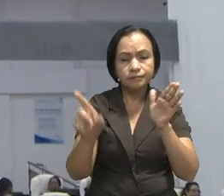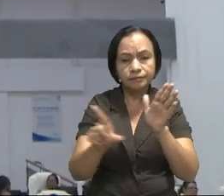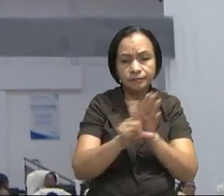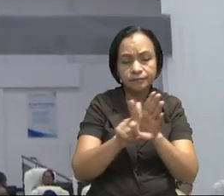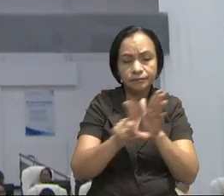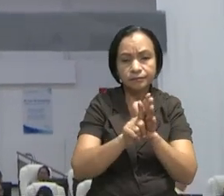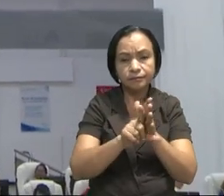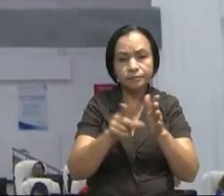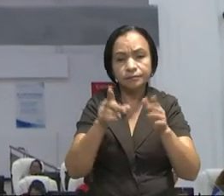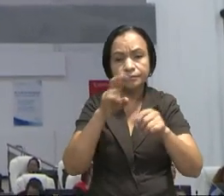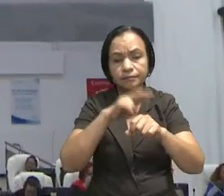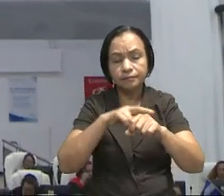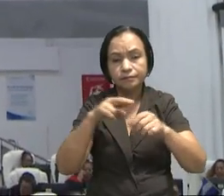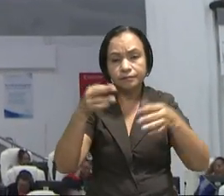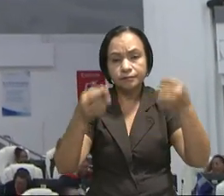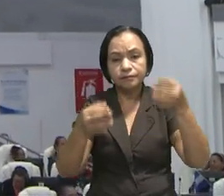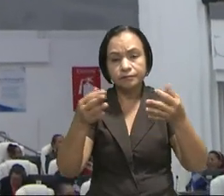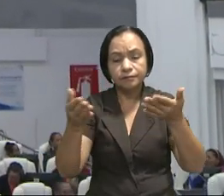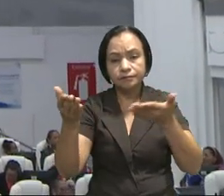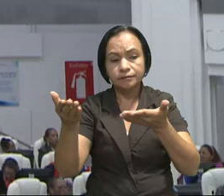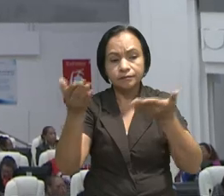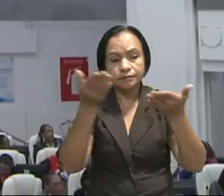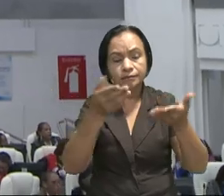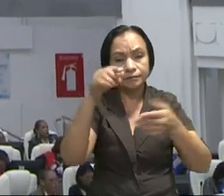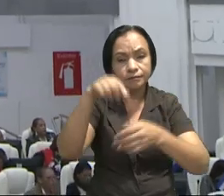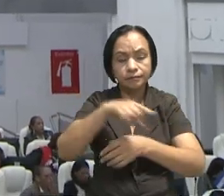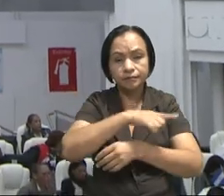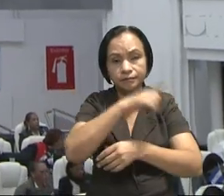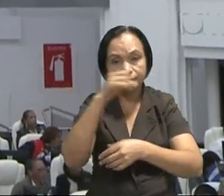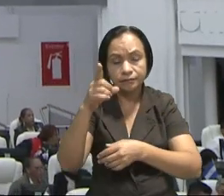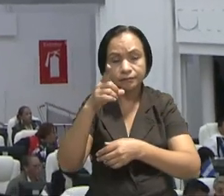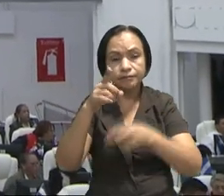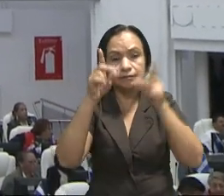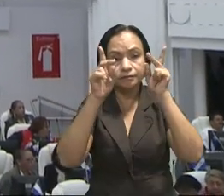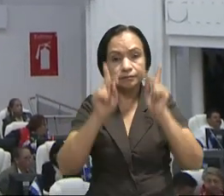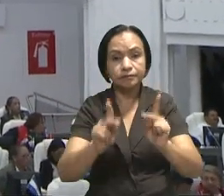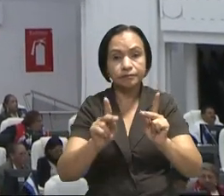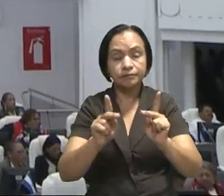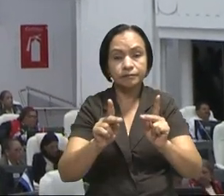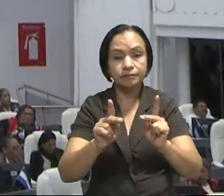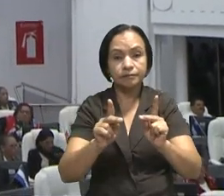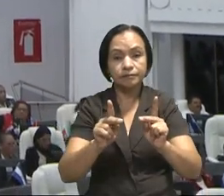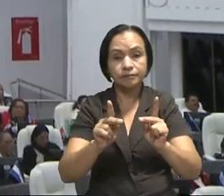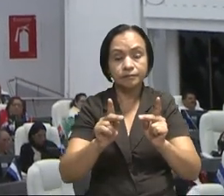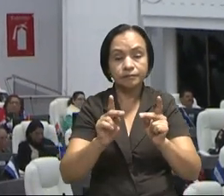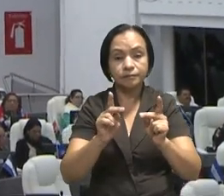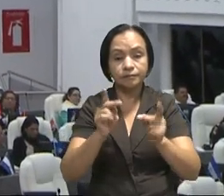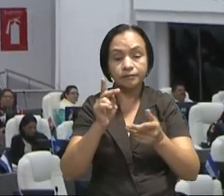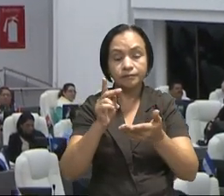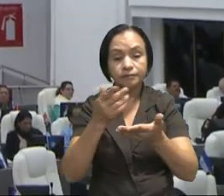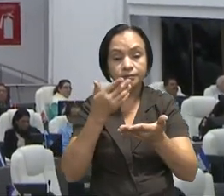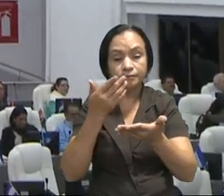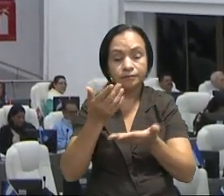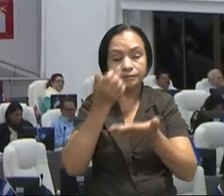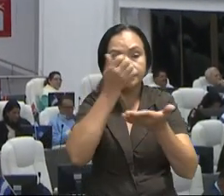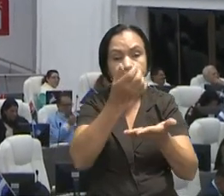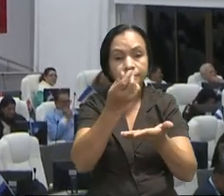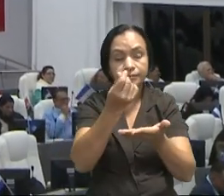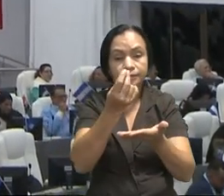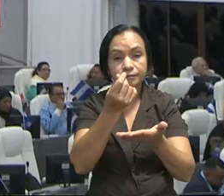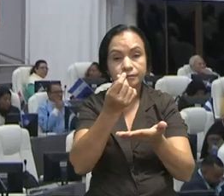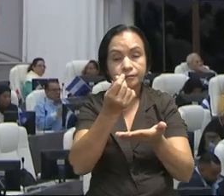jurídicas a este otorgamiento de hoy por hoy que se le hace a la persona de pensión de gracia con un